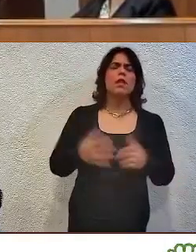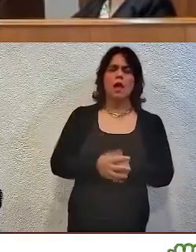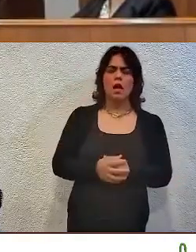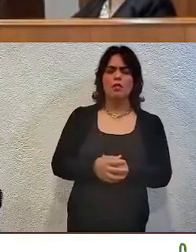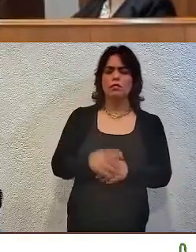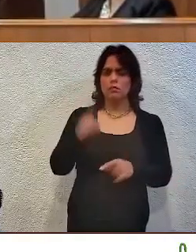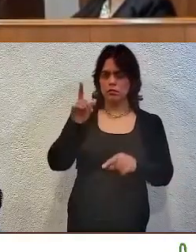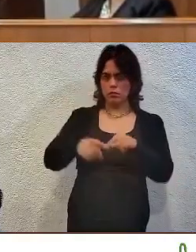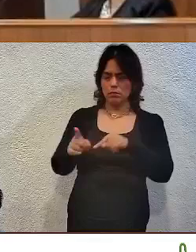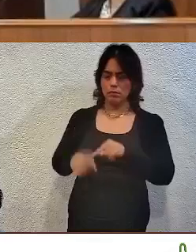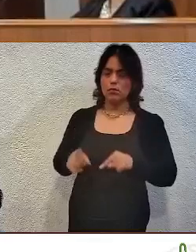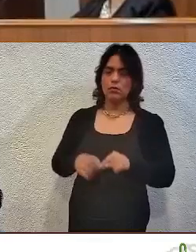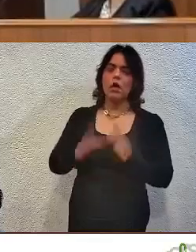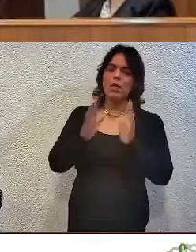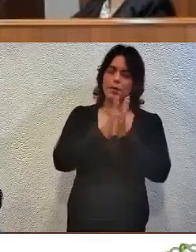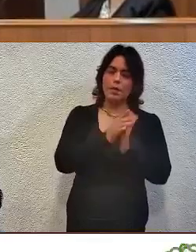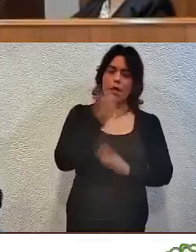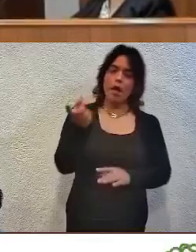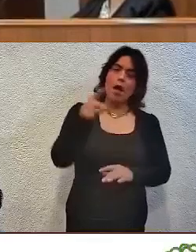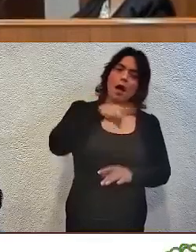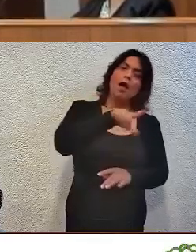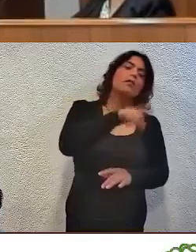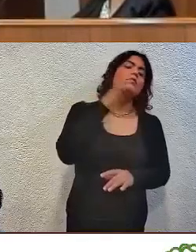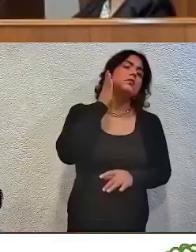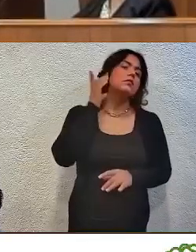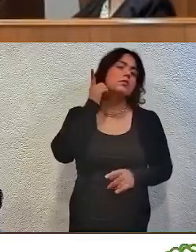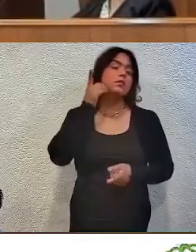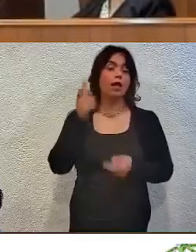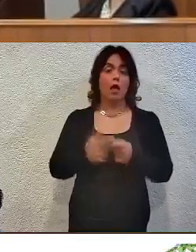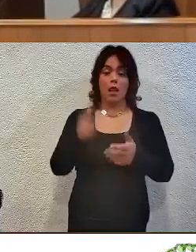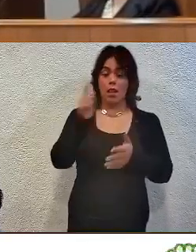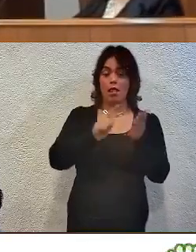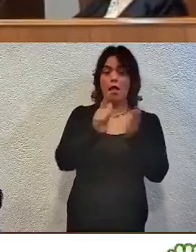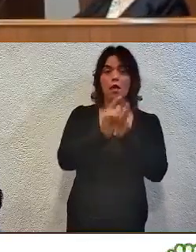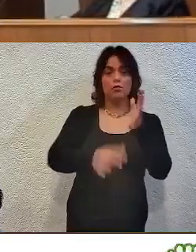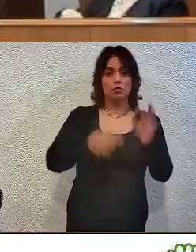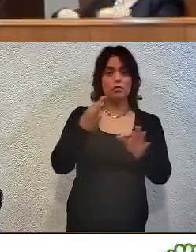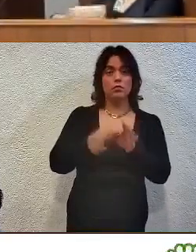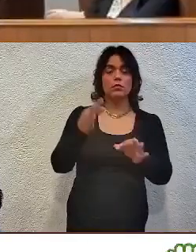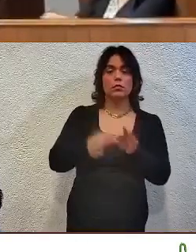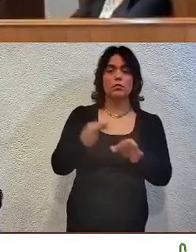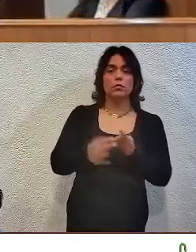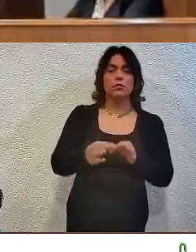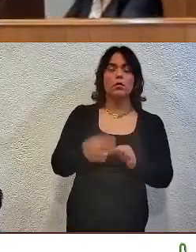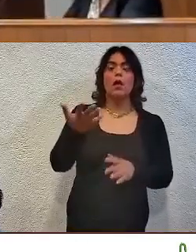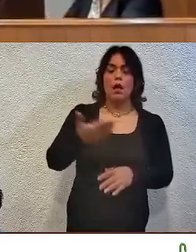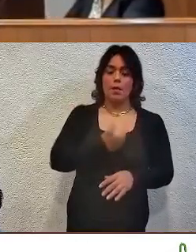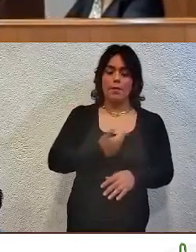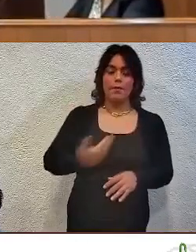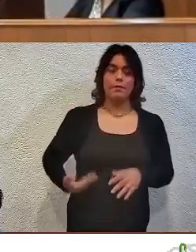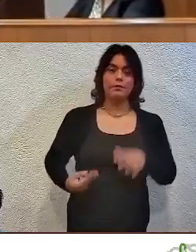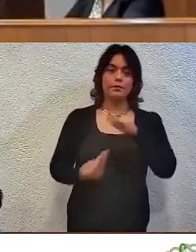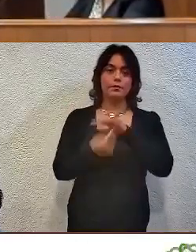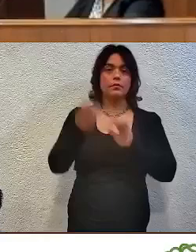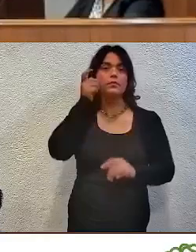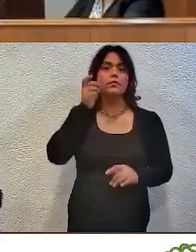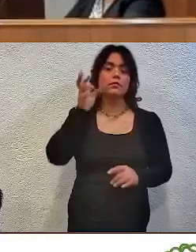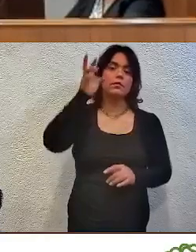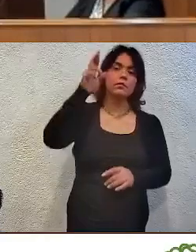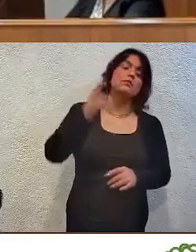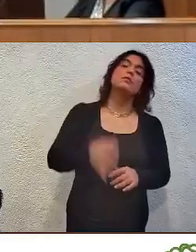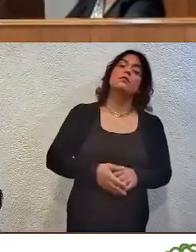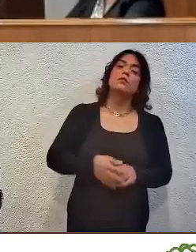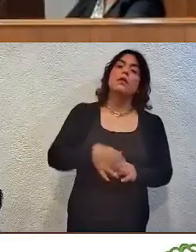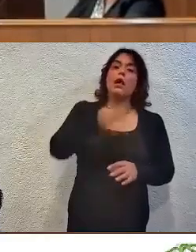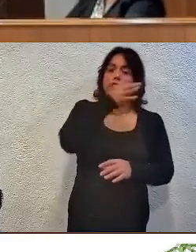y ordenó al Congreso iniciar el proceso legislativo de armonización, vinculando a la presidencia de la mesa directiva para informar sobre los